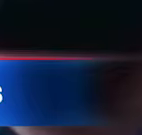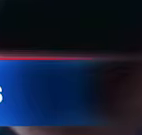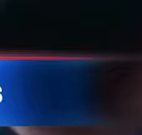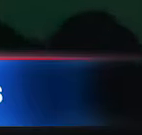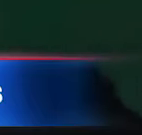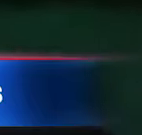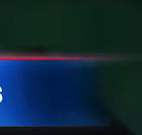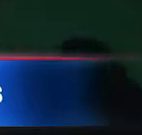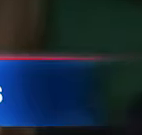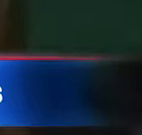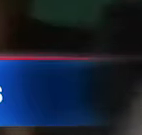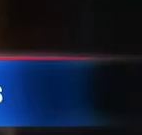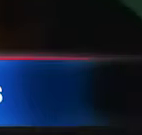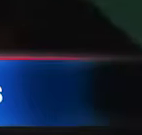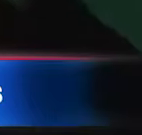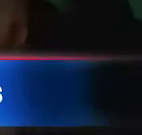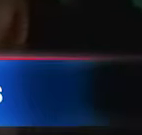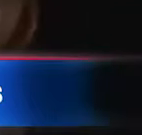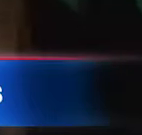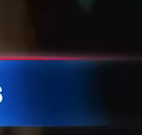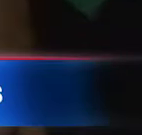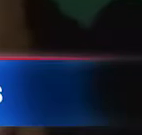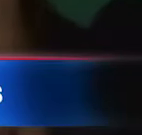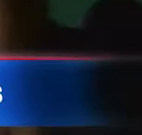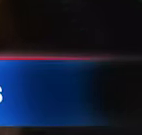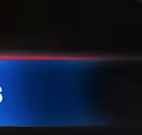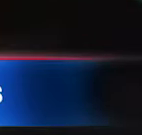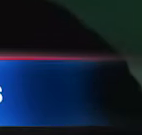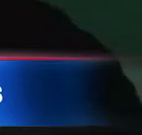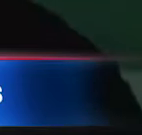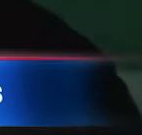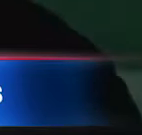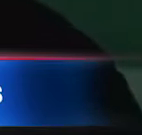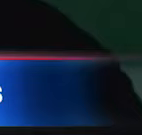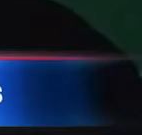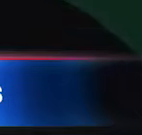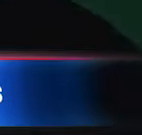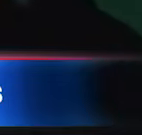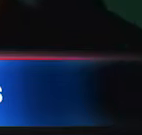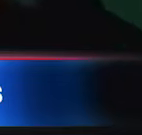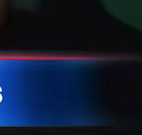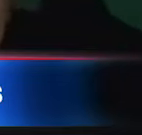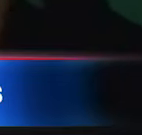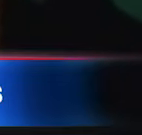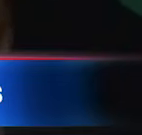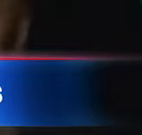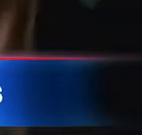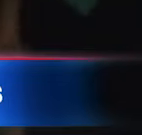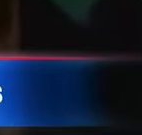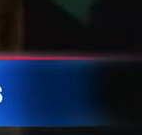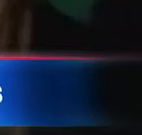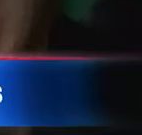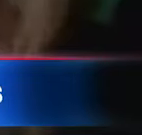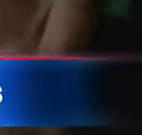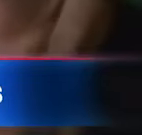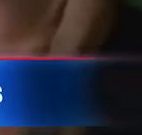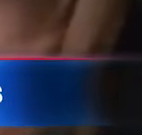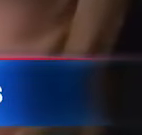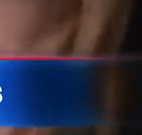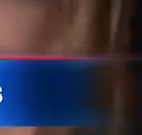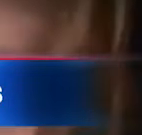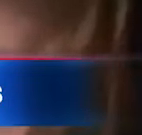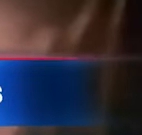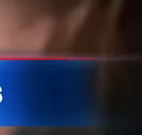una profesión. Pablito querido, buenos días, acá me encuentro en la Tacunga y acá estamos con Leandro, que quiere saludarte y